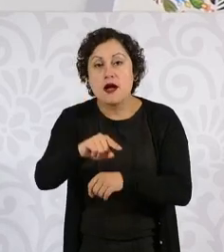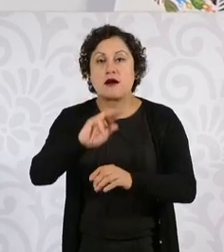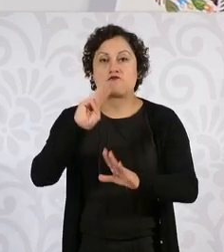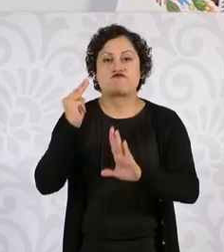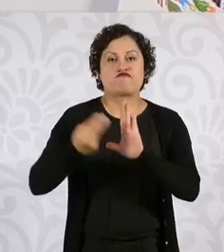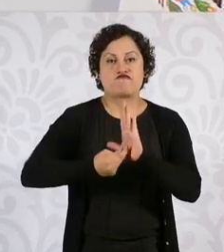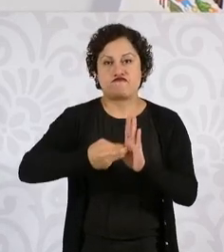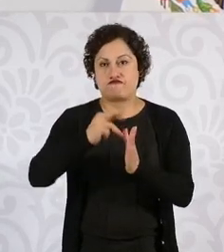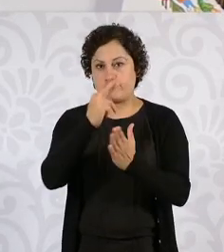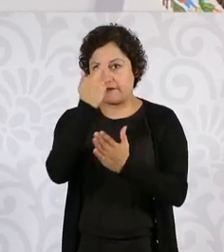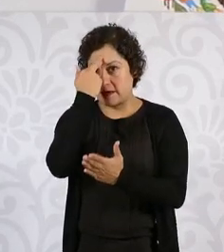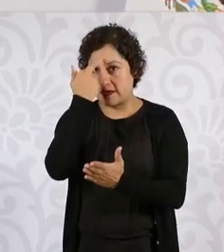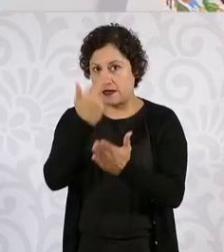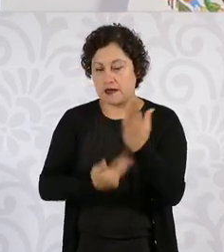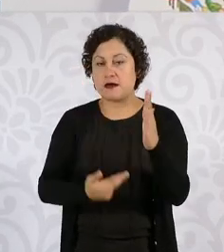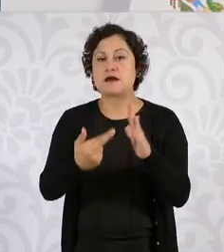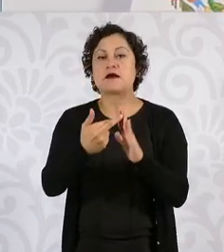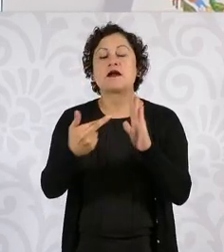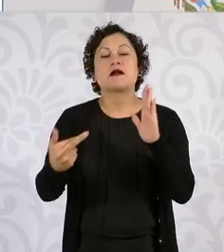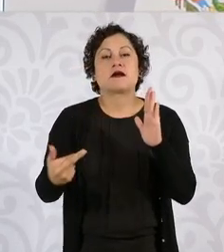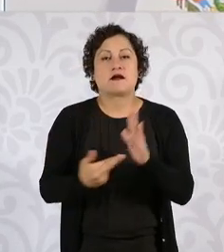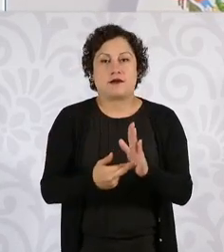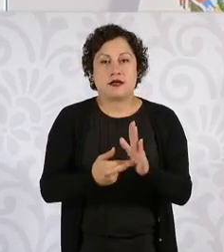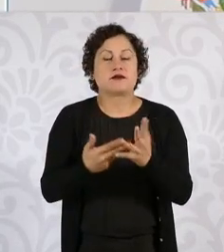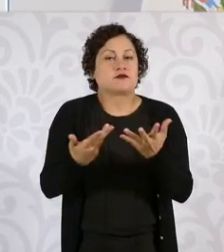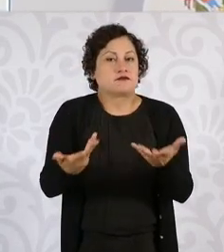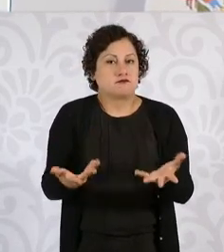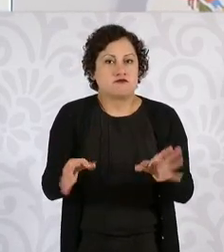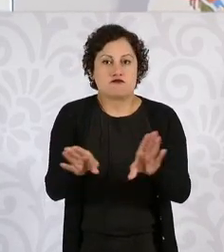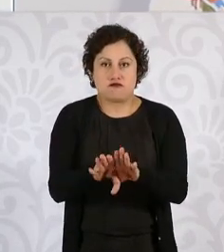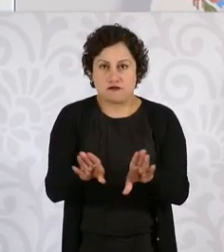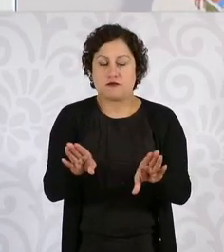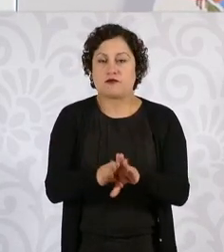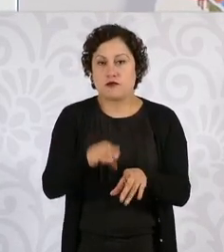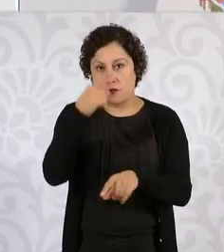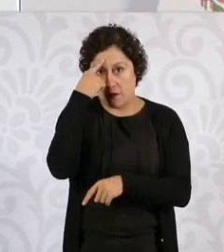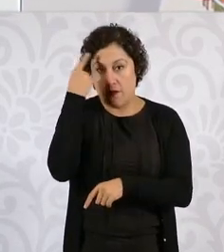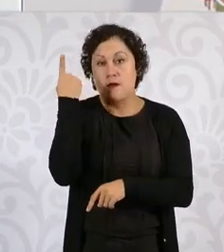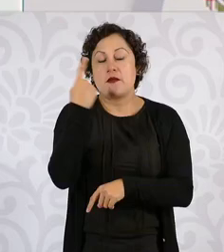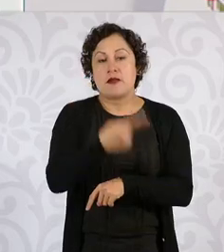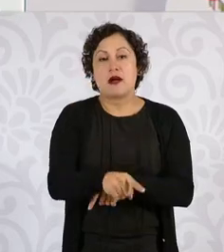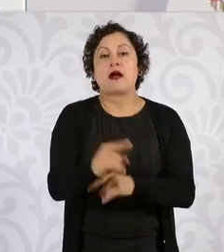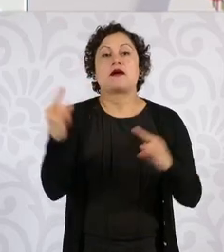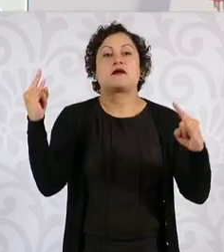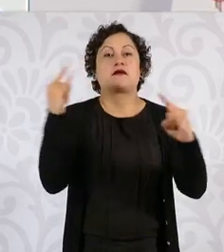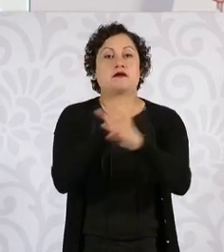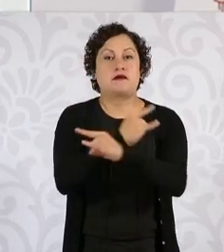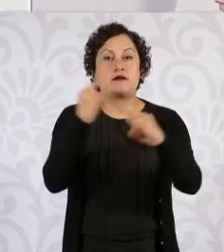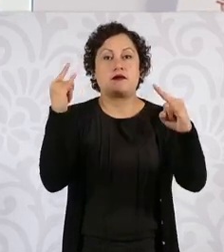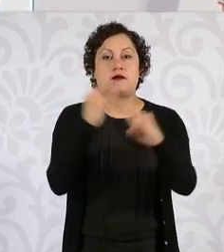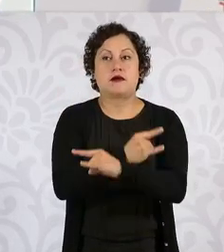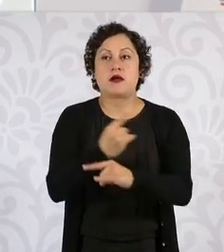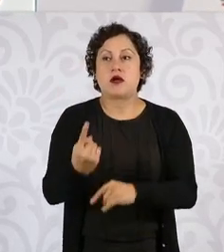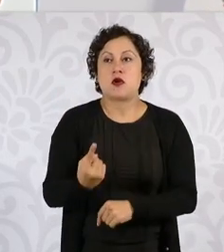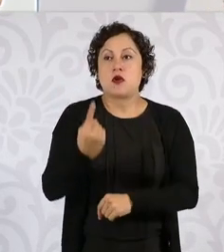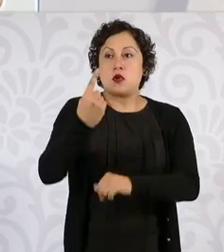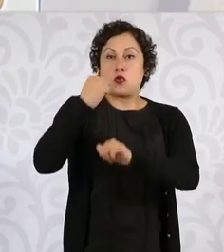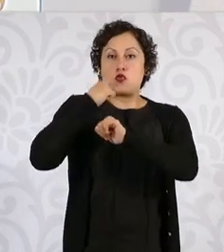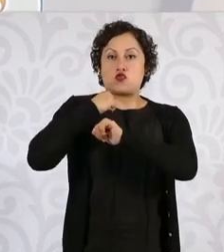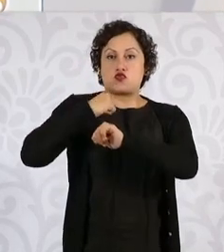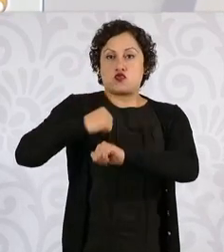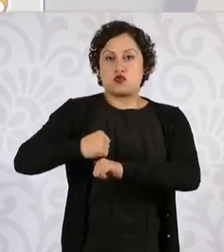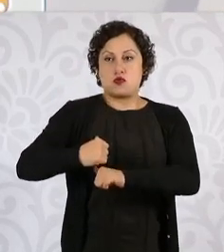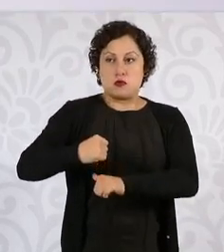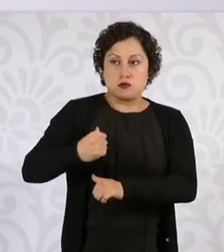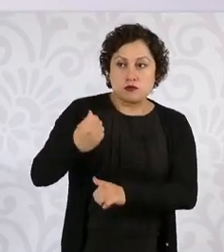tener, no solamente se detenga por alguna autoridad, sino que también se